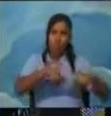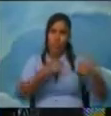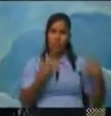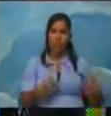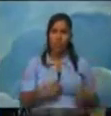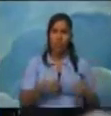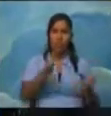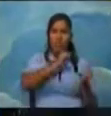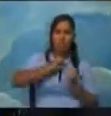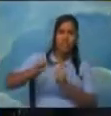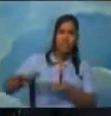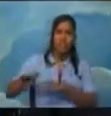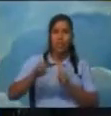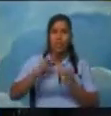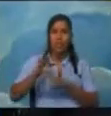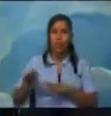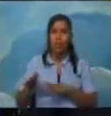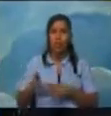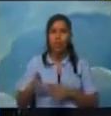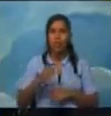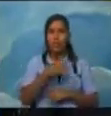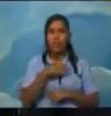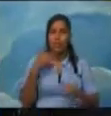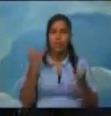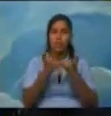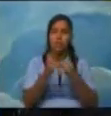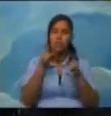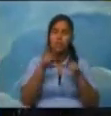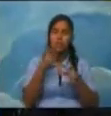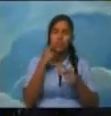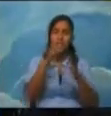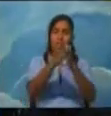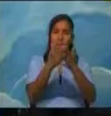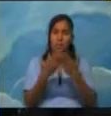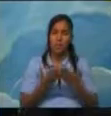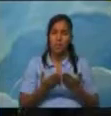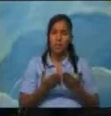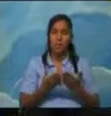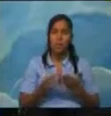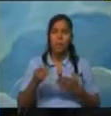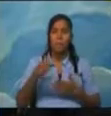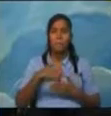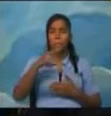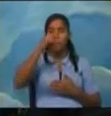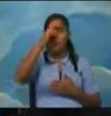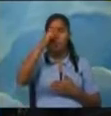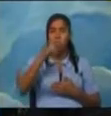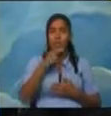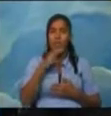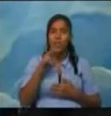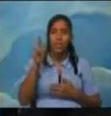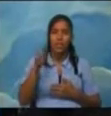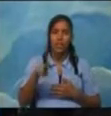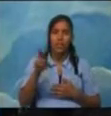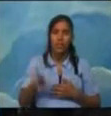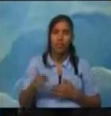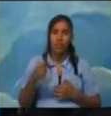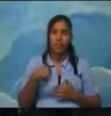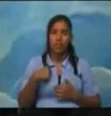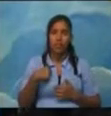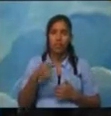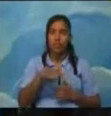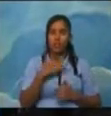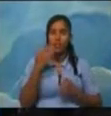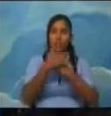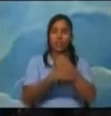Sáquelo, sáquelo. Quiero terminar con esto. Mi padre, que nunca tuve el